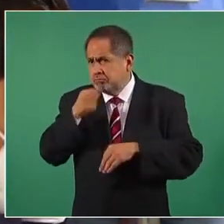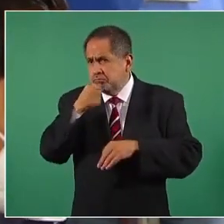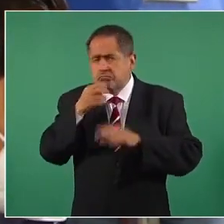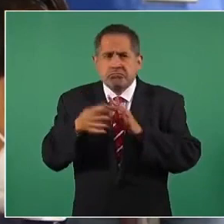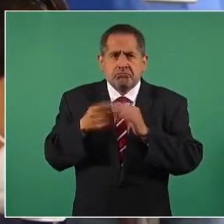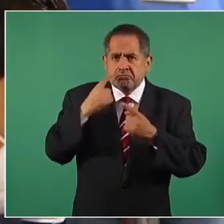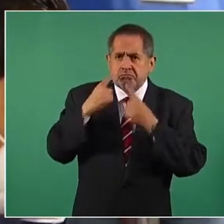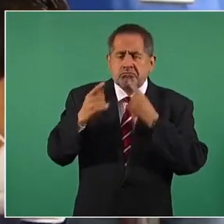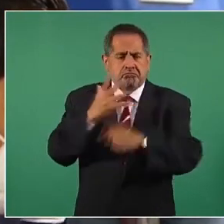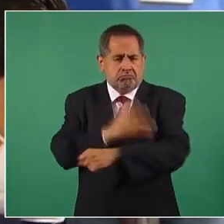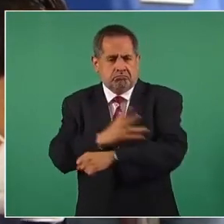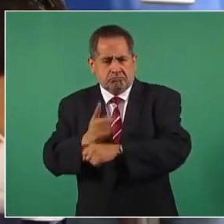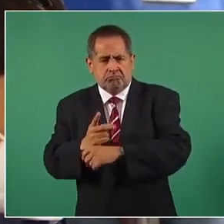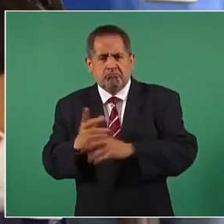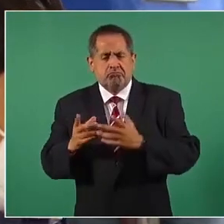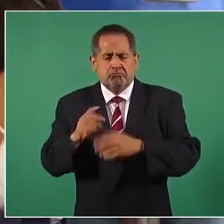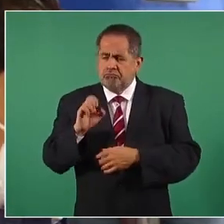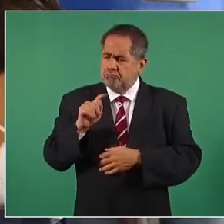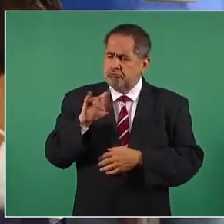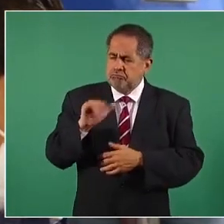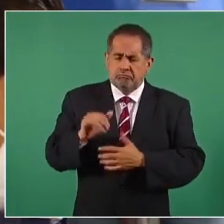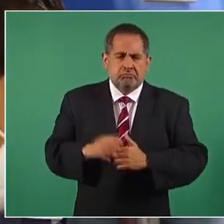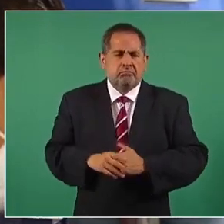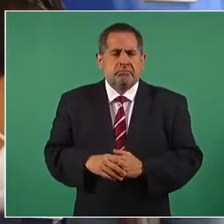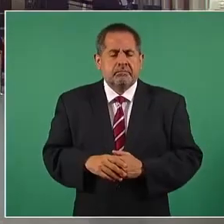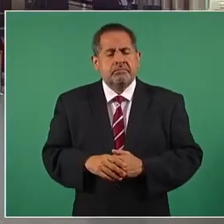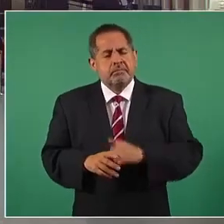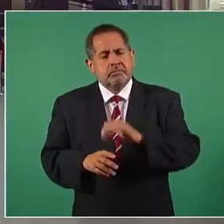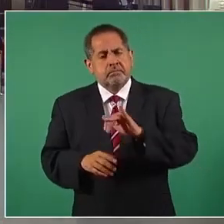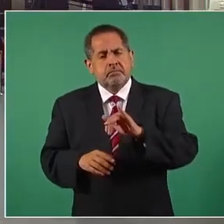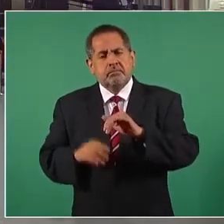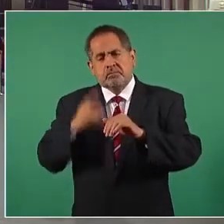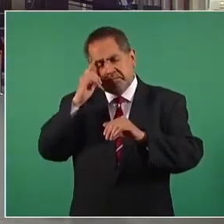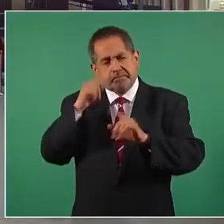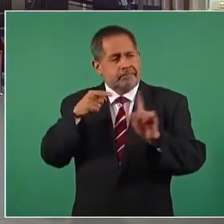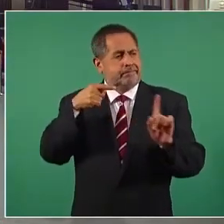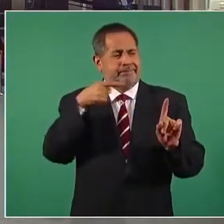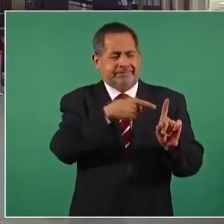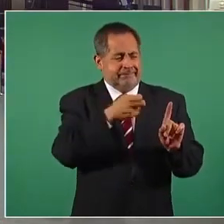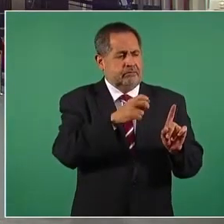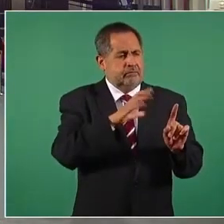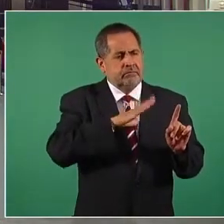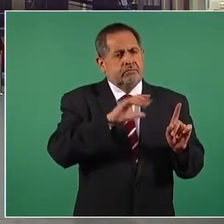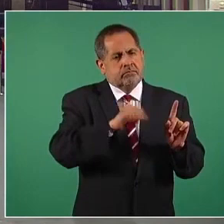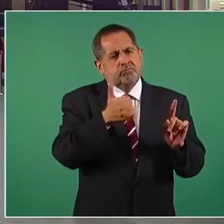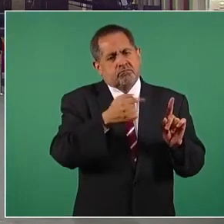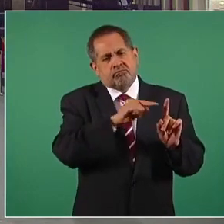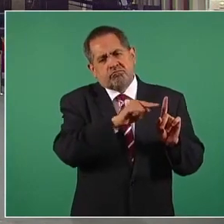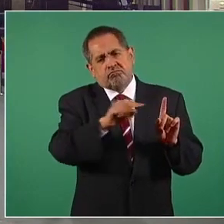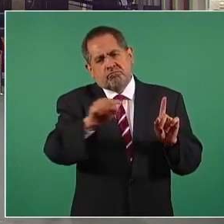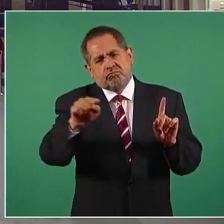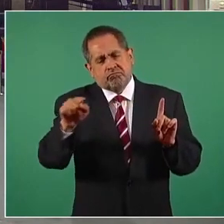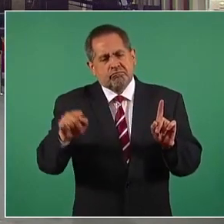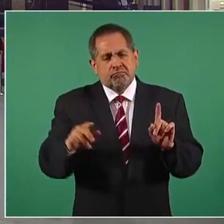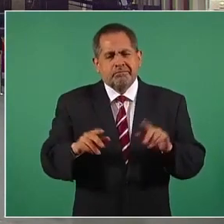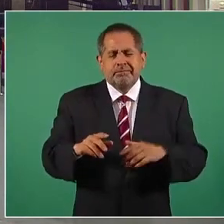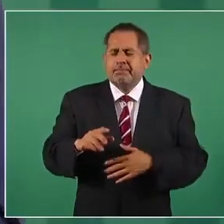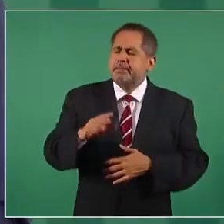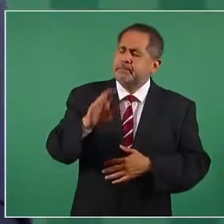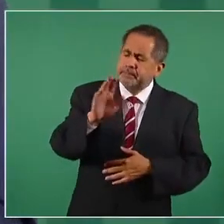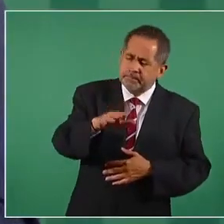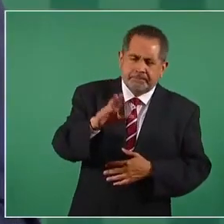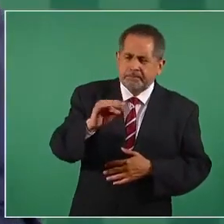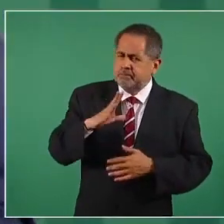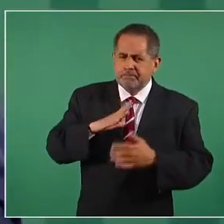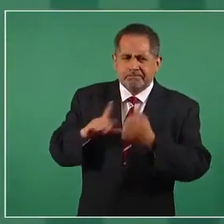manera honesta, ética. Sí, nada más. O sea, no me refiero en particular a esa nota, me refiero en los que se han presentado. No, sí, sí, pero